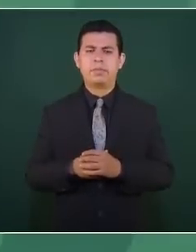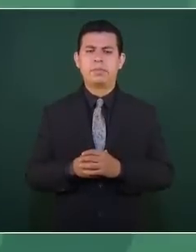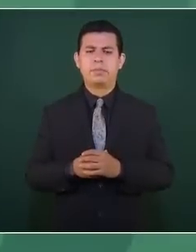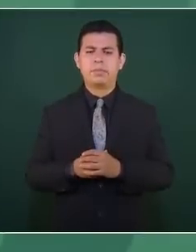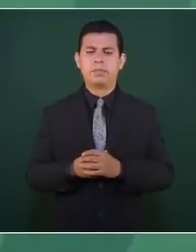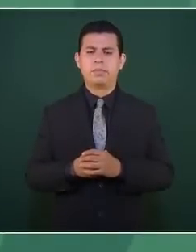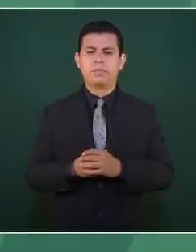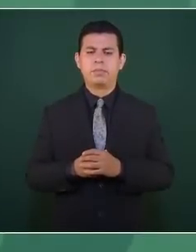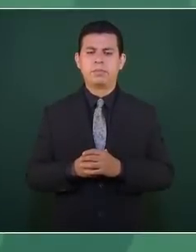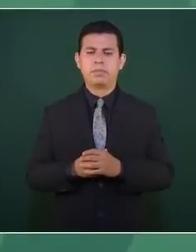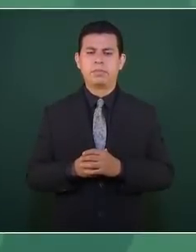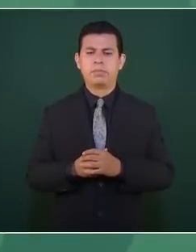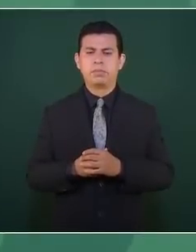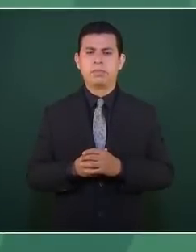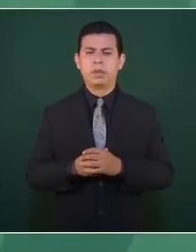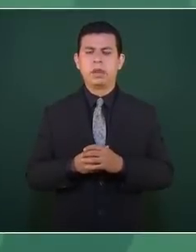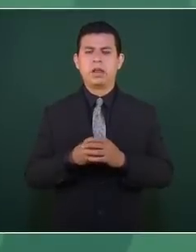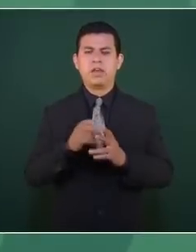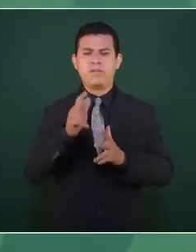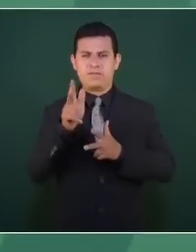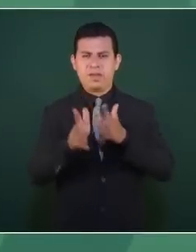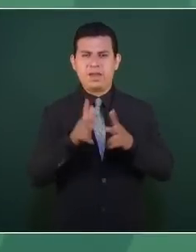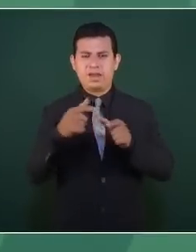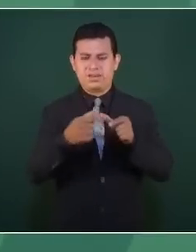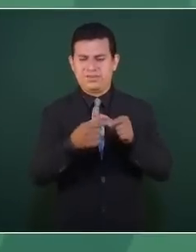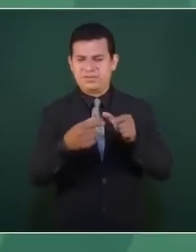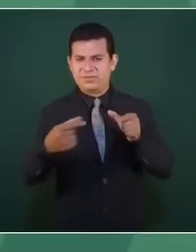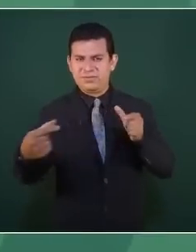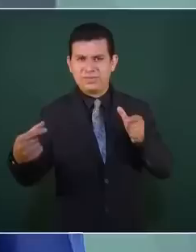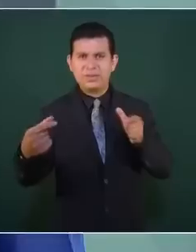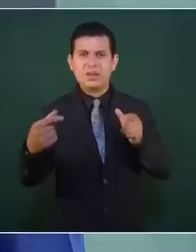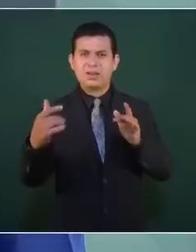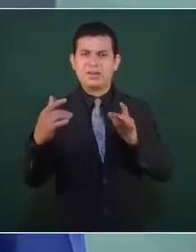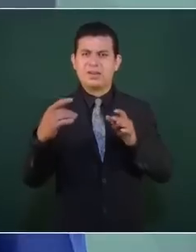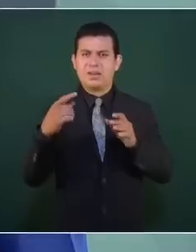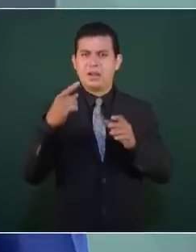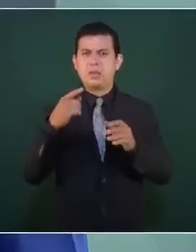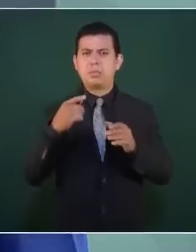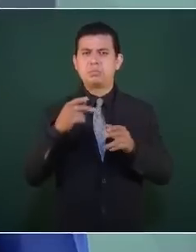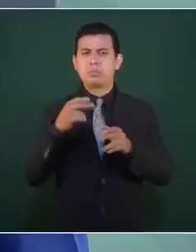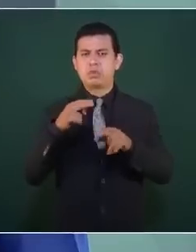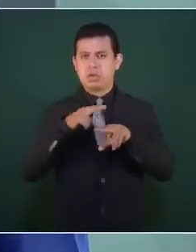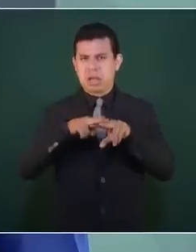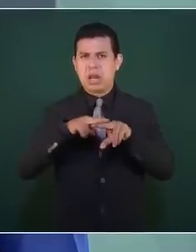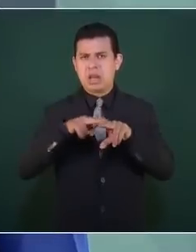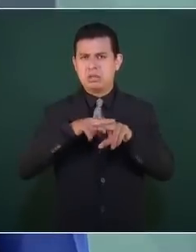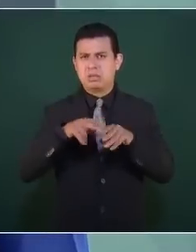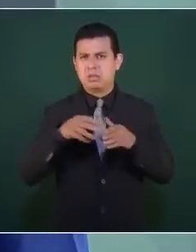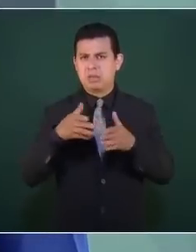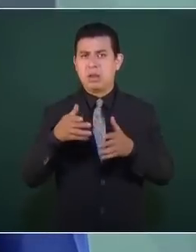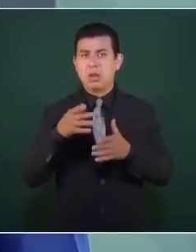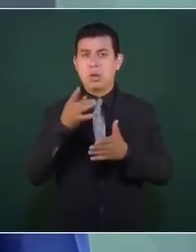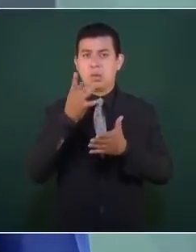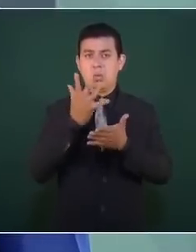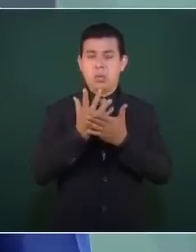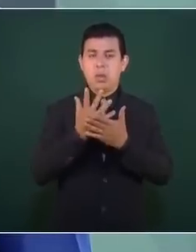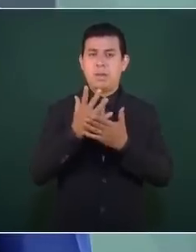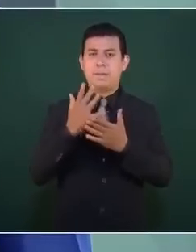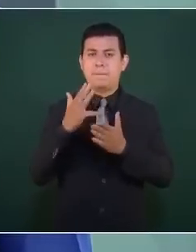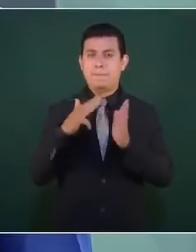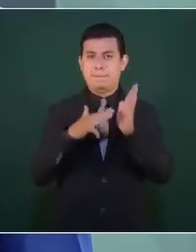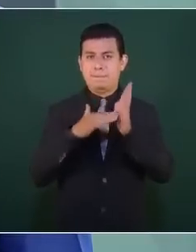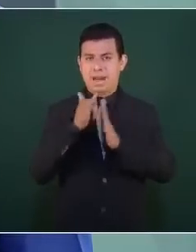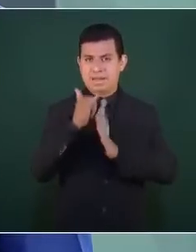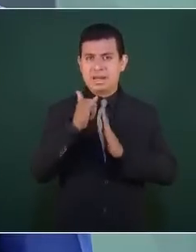las líneas férreas, porque no solo va a ser terminar el tren el año